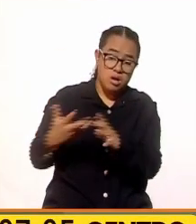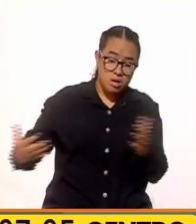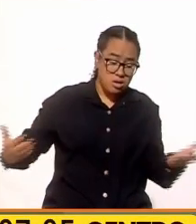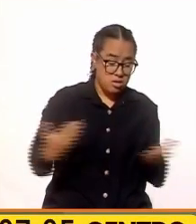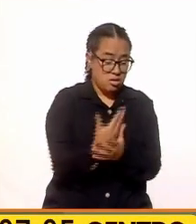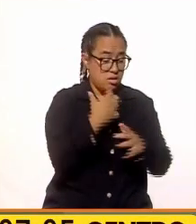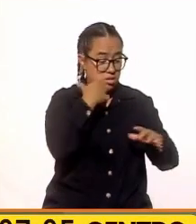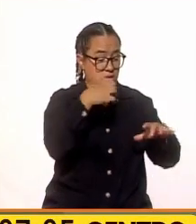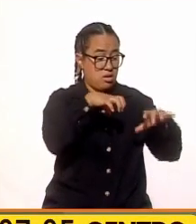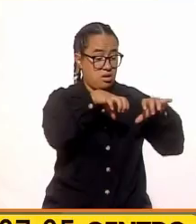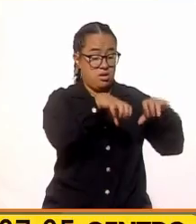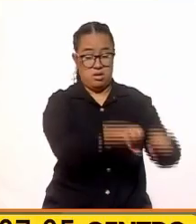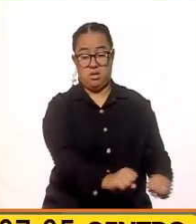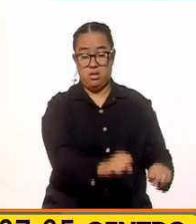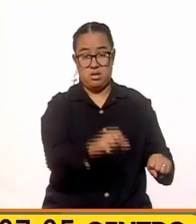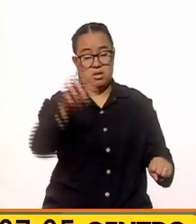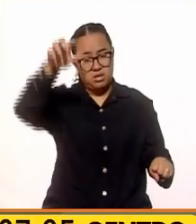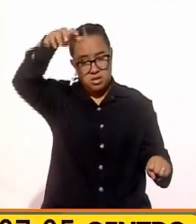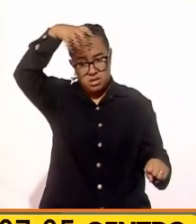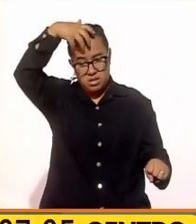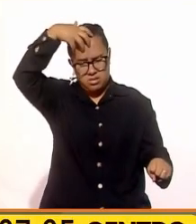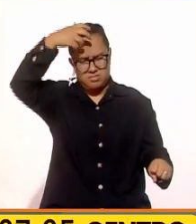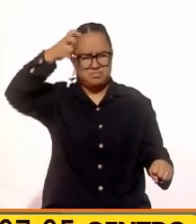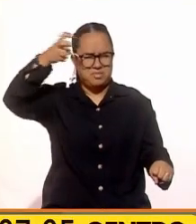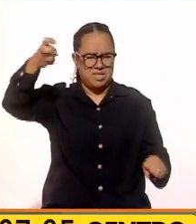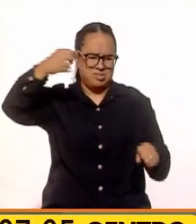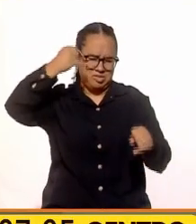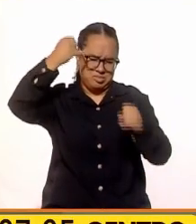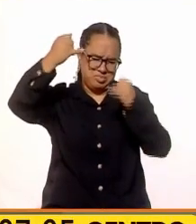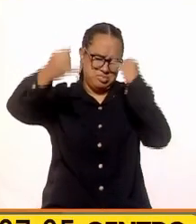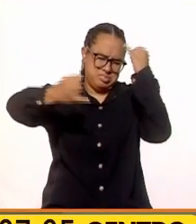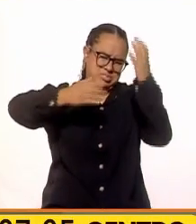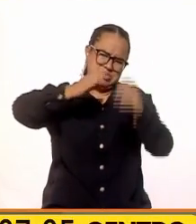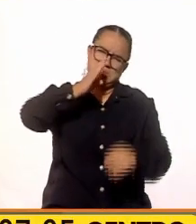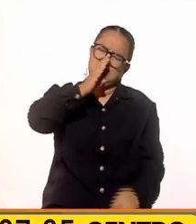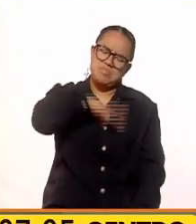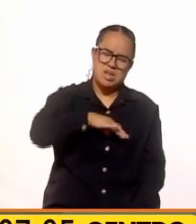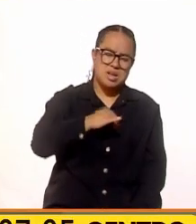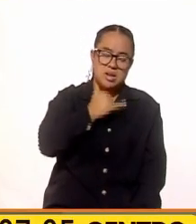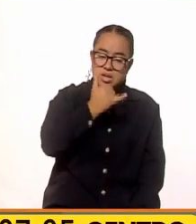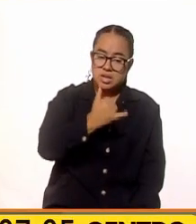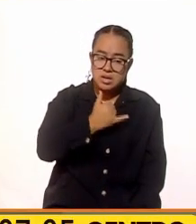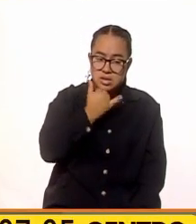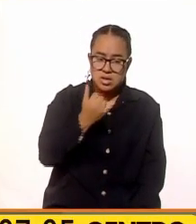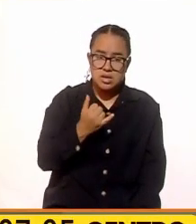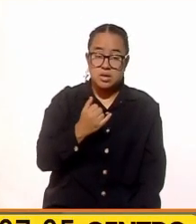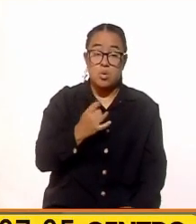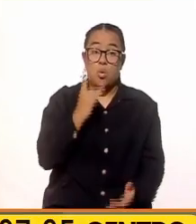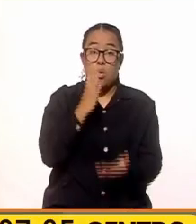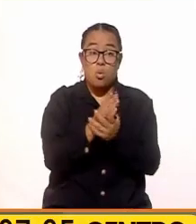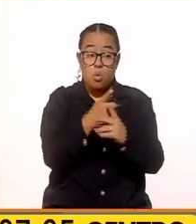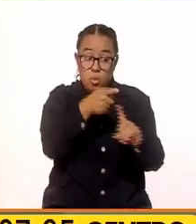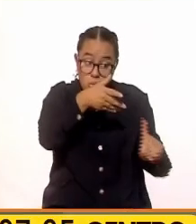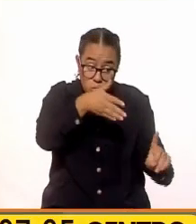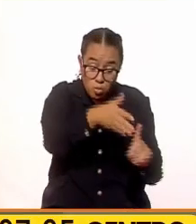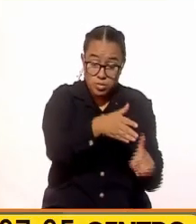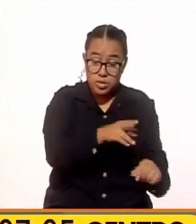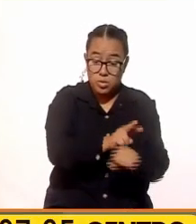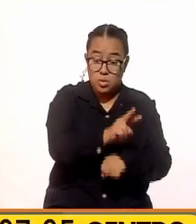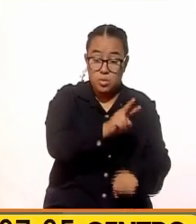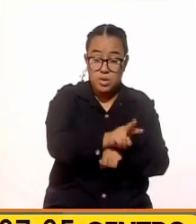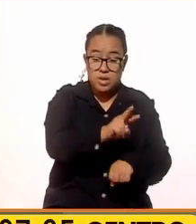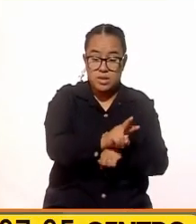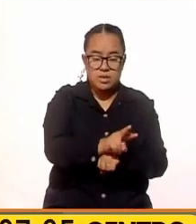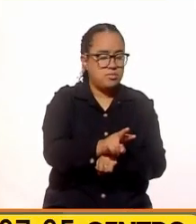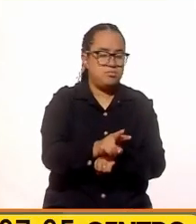esta declaración, esta intención de Trump, que es delirante, que nos demuestra que no es Venezuela el centro de la actuación